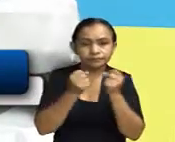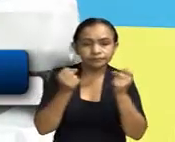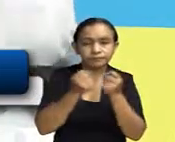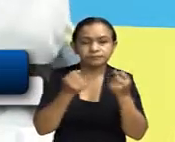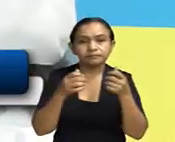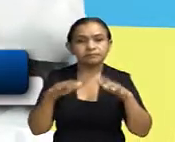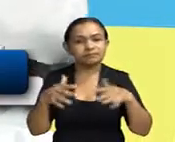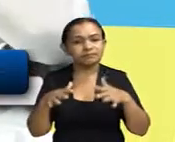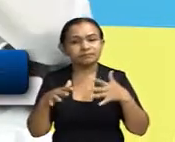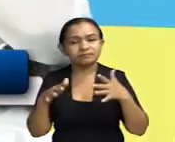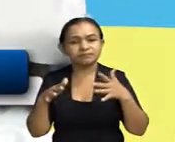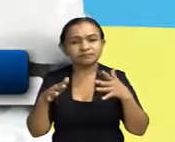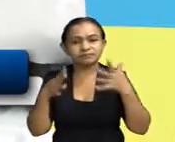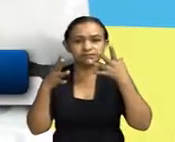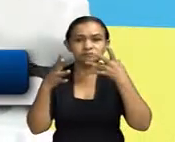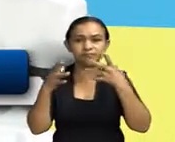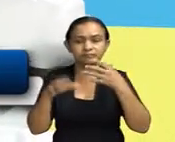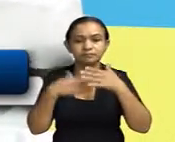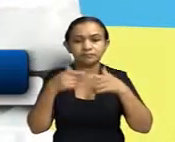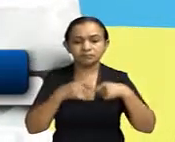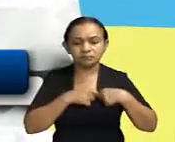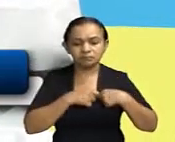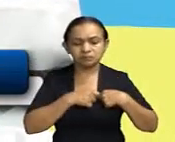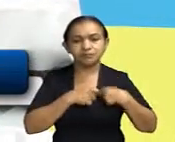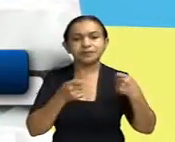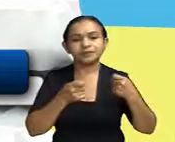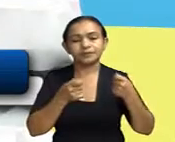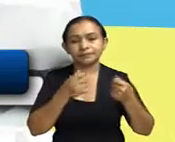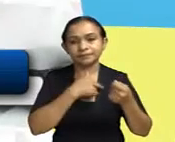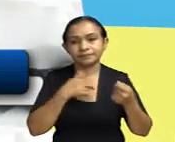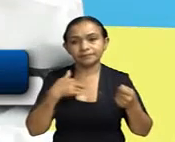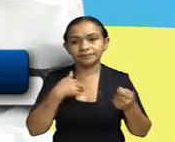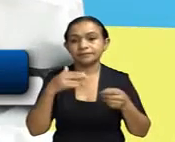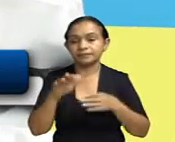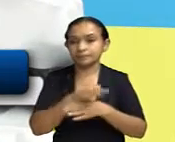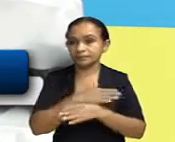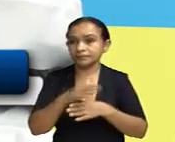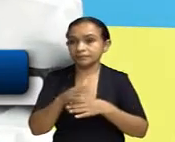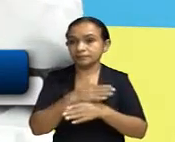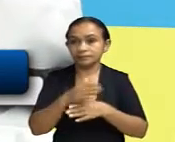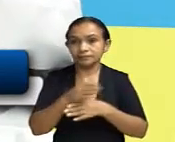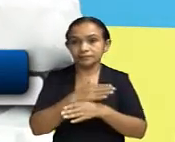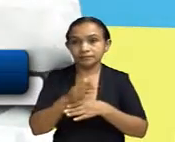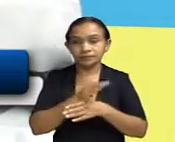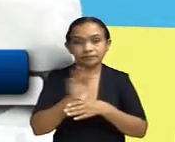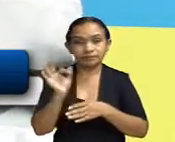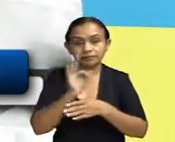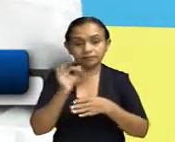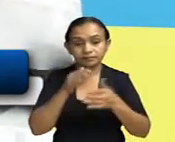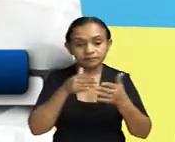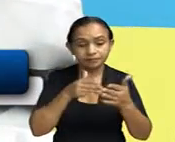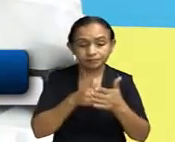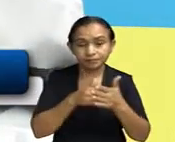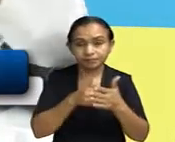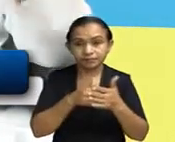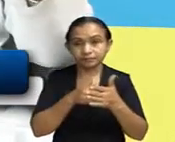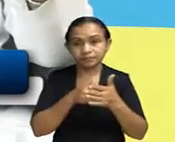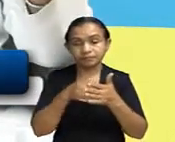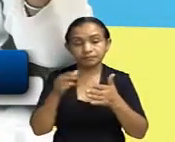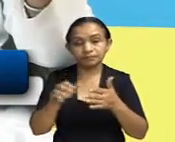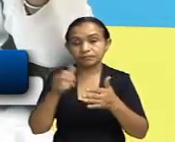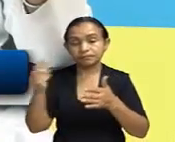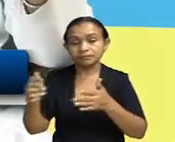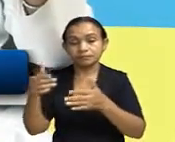tensión, y luego remite. Entonces es diferente porque no hay un mecanismo obstructivo como otros tipos